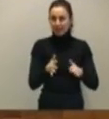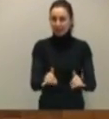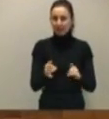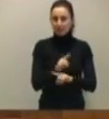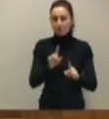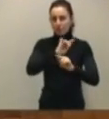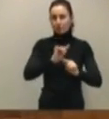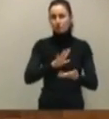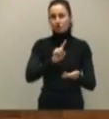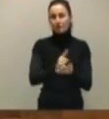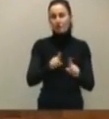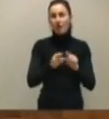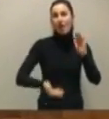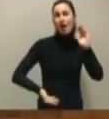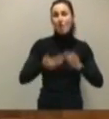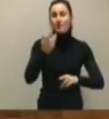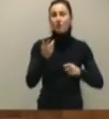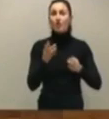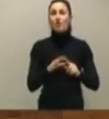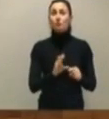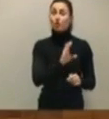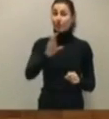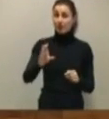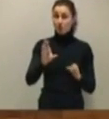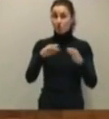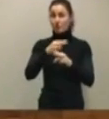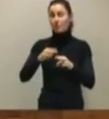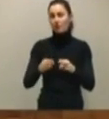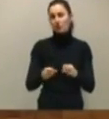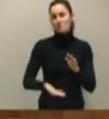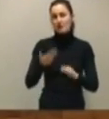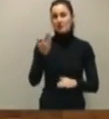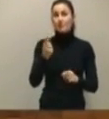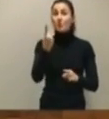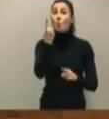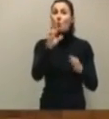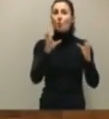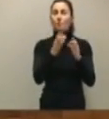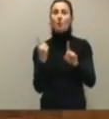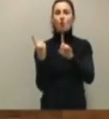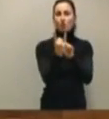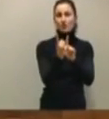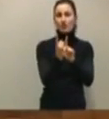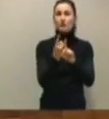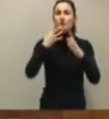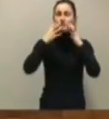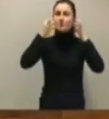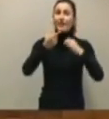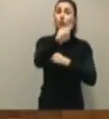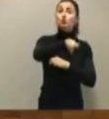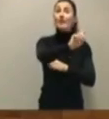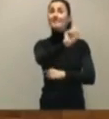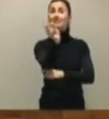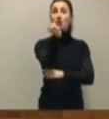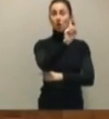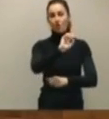cual la entrada de un grupo parlamentario suponía el aumento de las asignaciones a los grupos. Y no precisamente solo hubo un grupo que se opuso a eso y en honor a la verdad